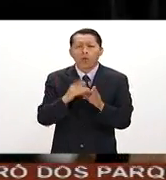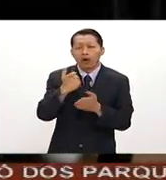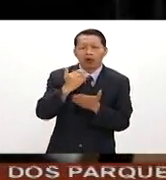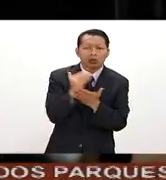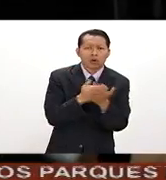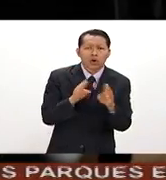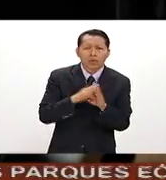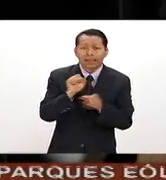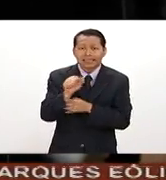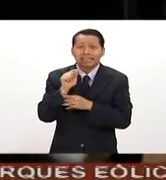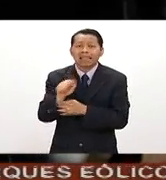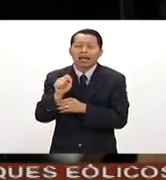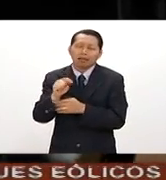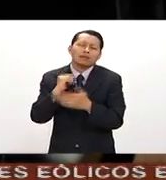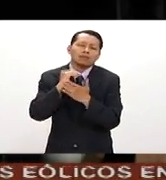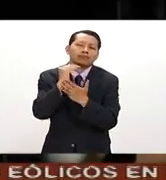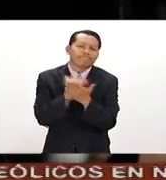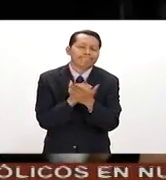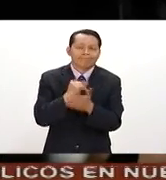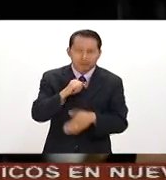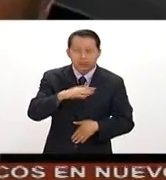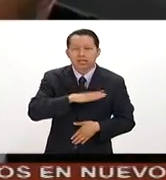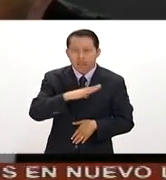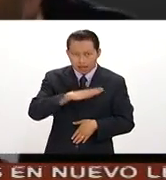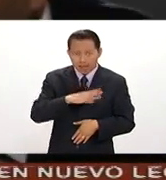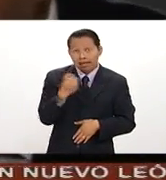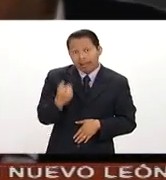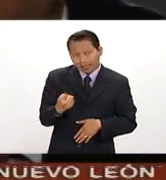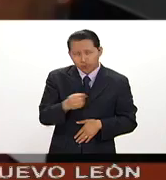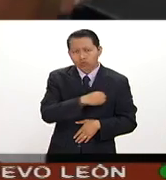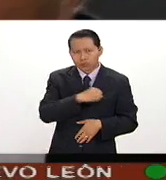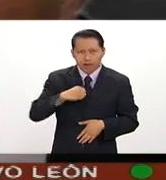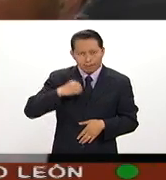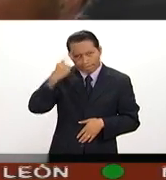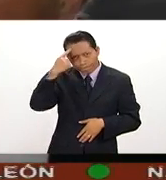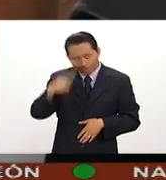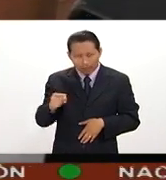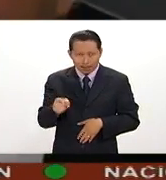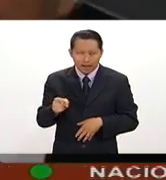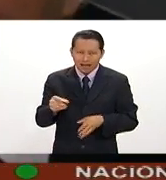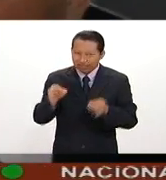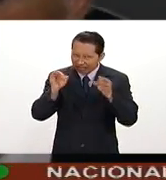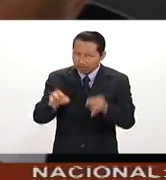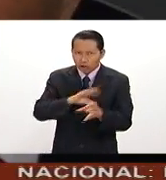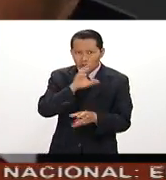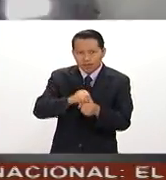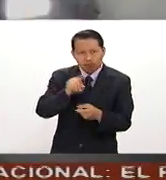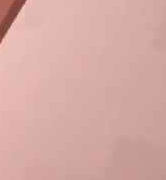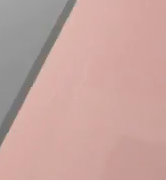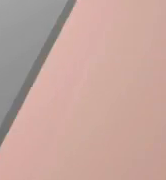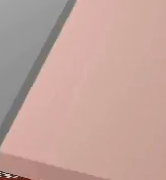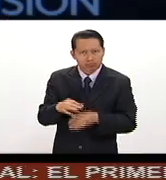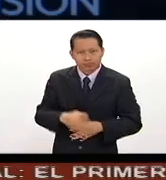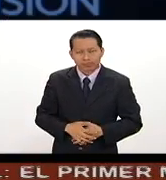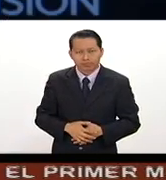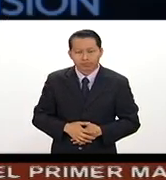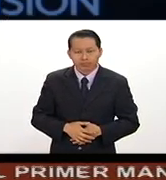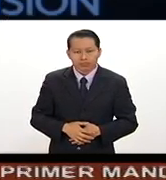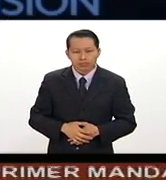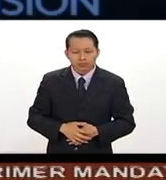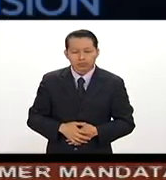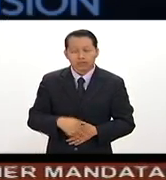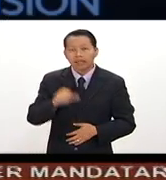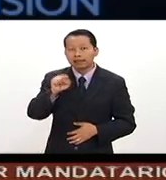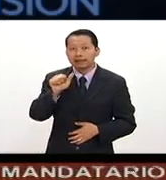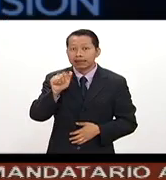presupuesto del SAT se verá reducido y esto lo obligará a fortalecer su eficiencia recaudatoria. El